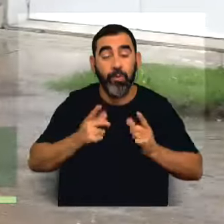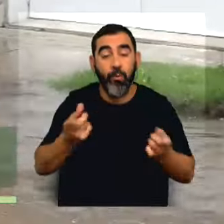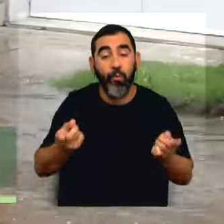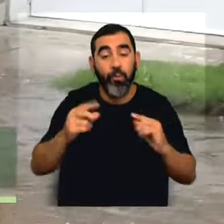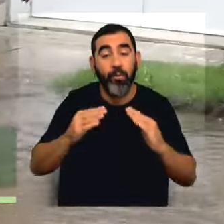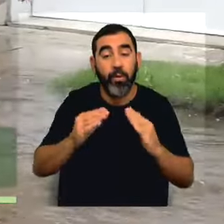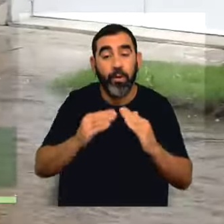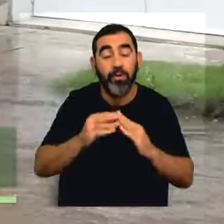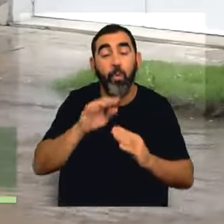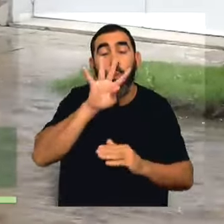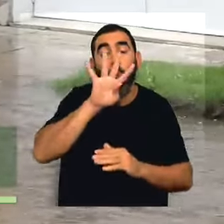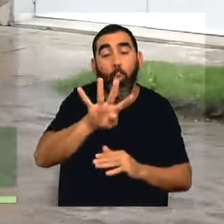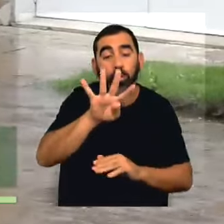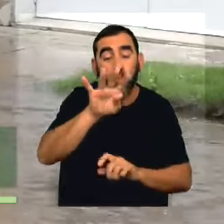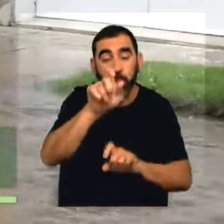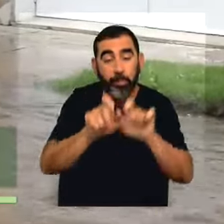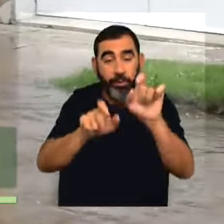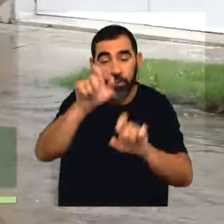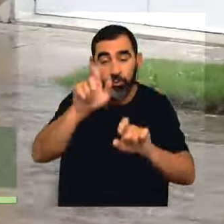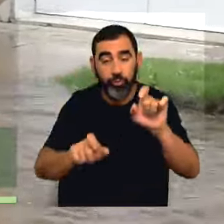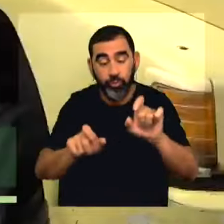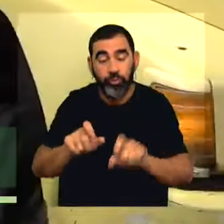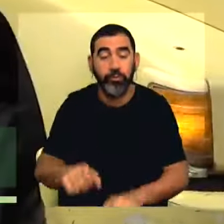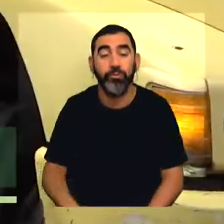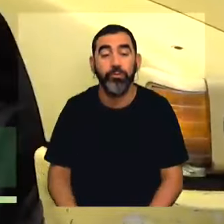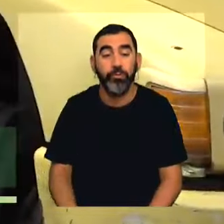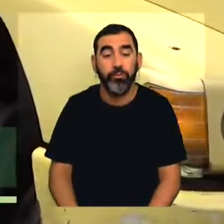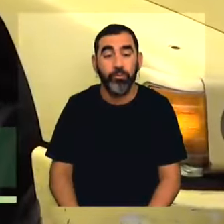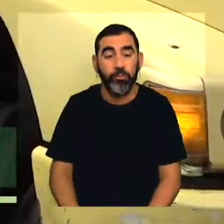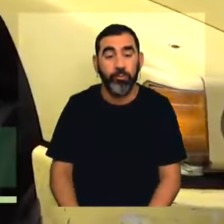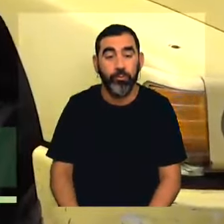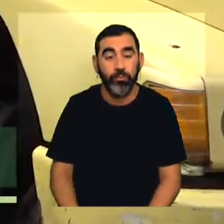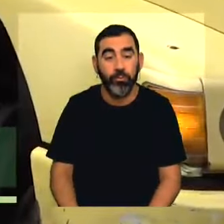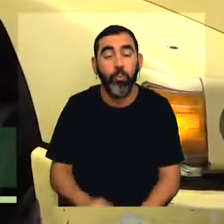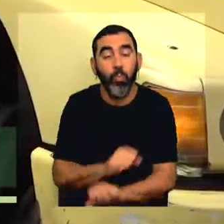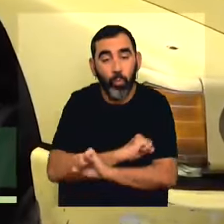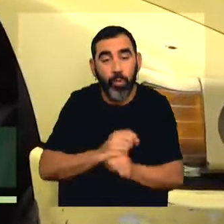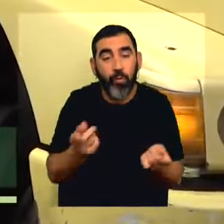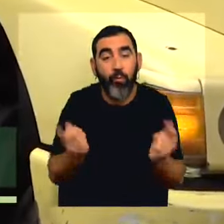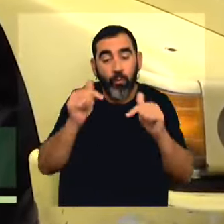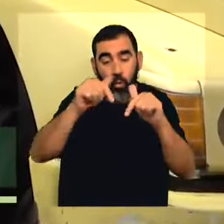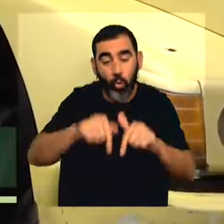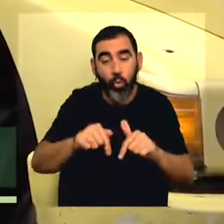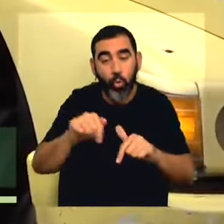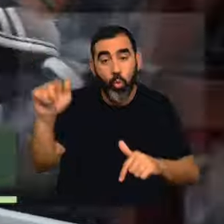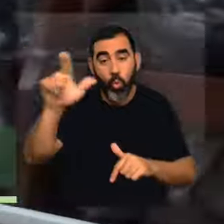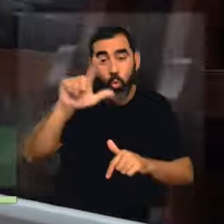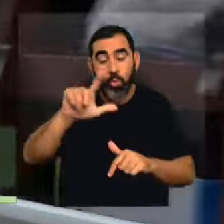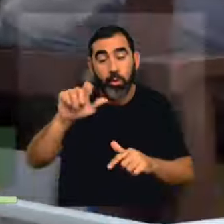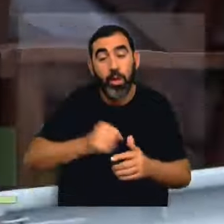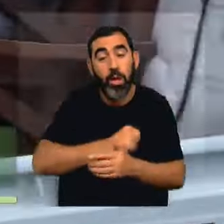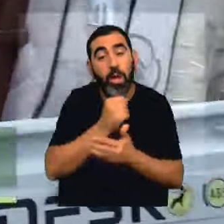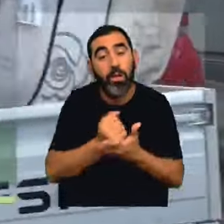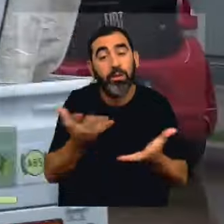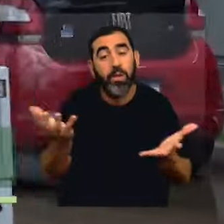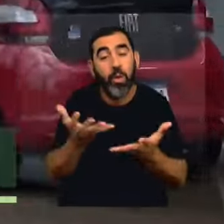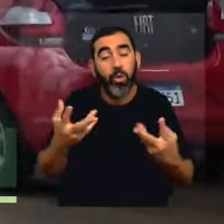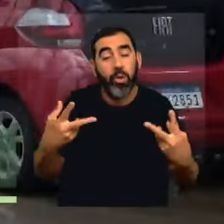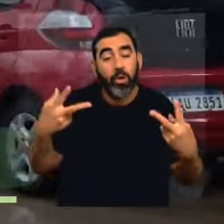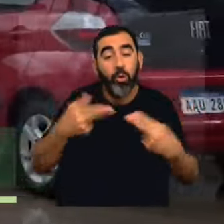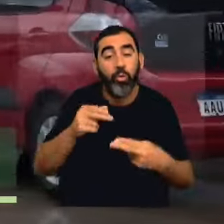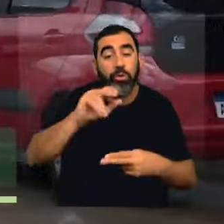hogares cuatro integrantes que se encuentran evacuados que puedan retornar a partir de esta jornada hasta el momento siguen